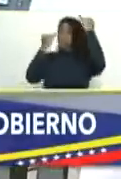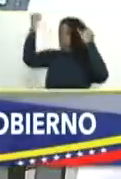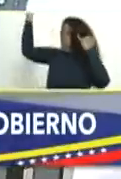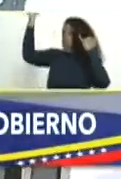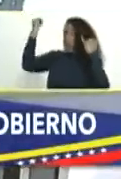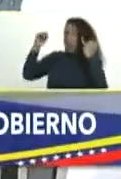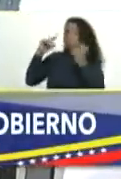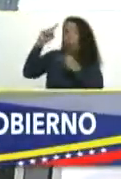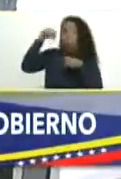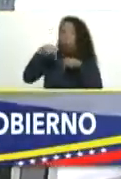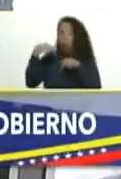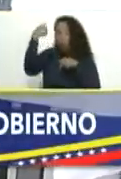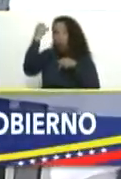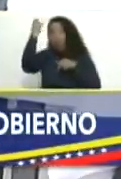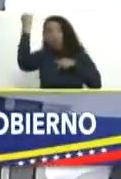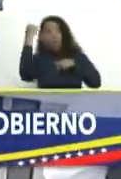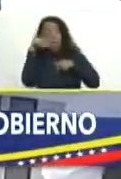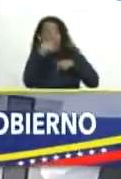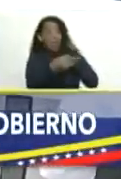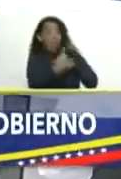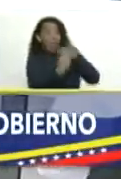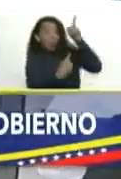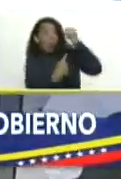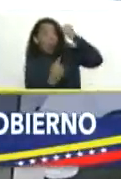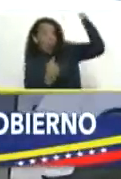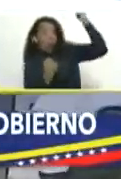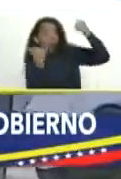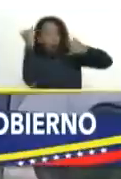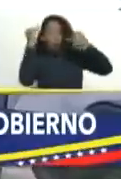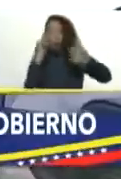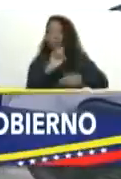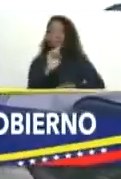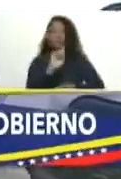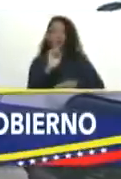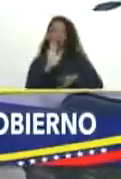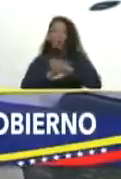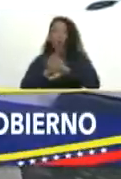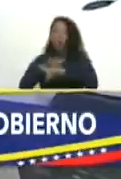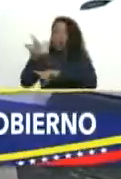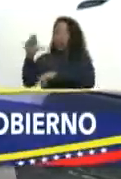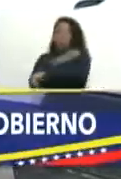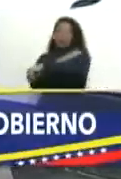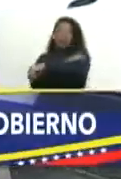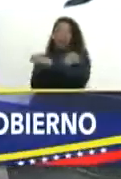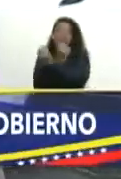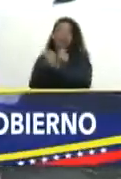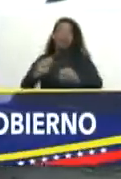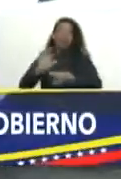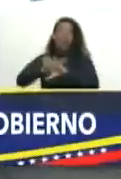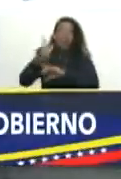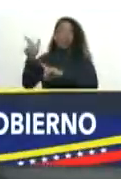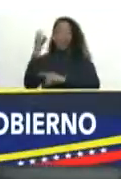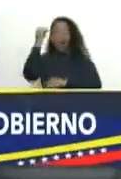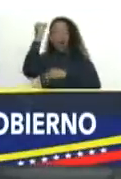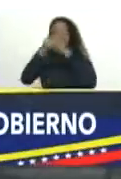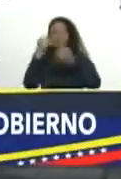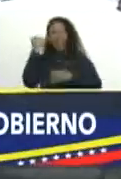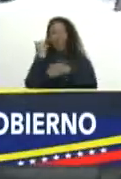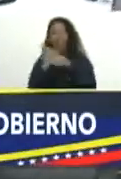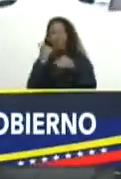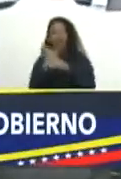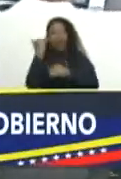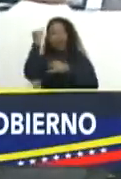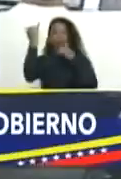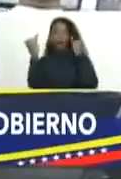otra mañana. Así no se puede gobernar. ¿Mm? Por eso es que la derecha fracasa. Porque la derecha son unos flecheros. Y ahí donde